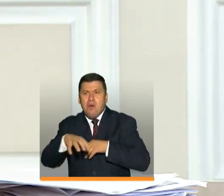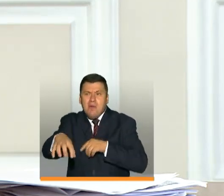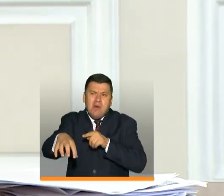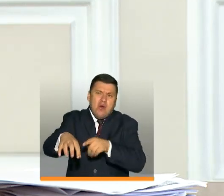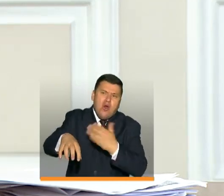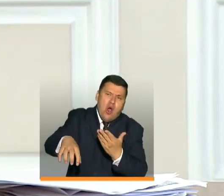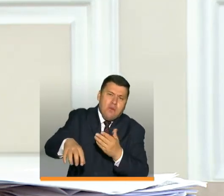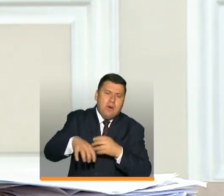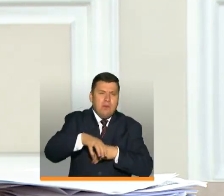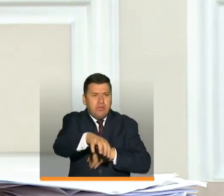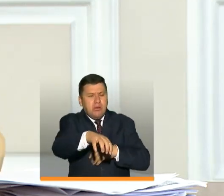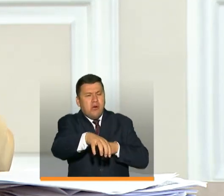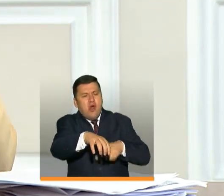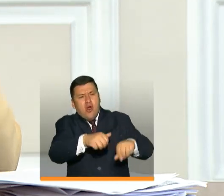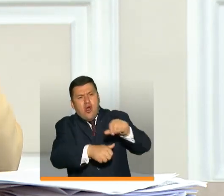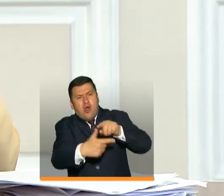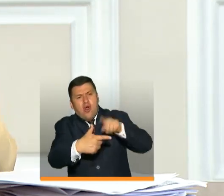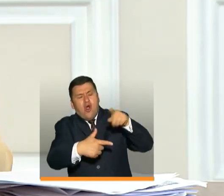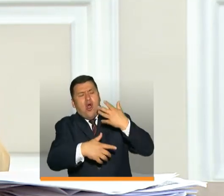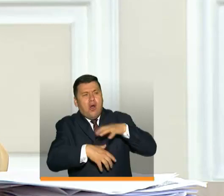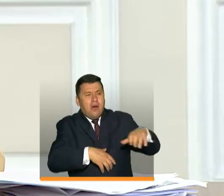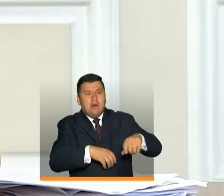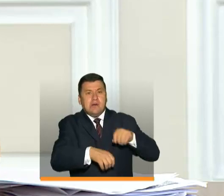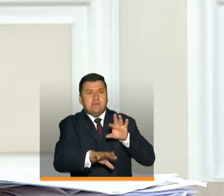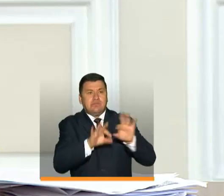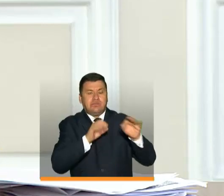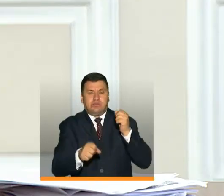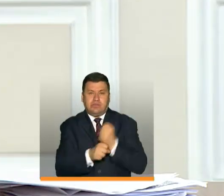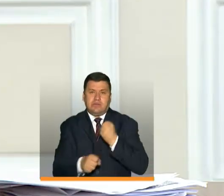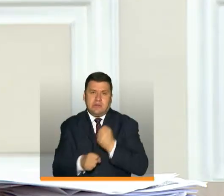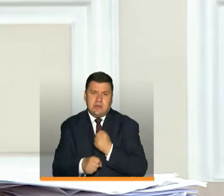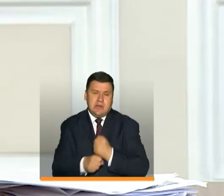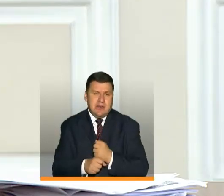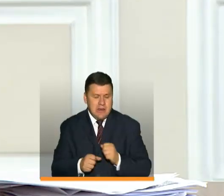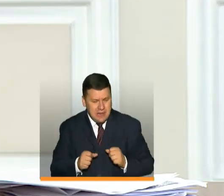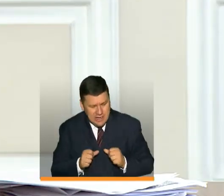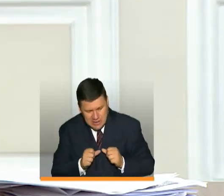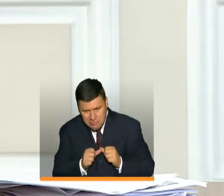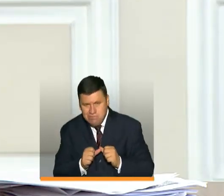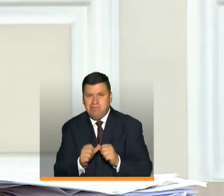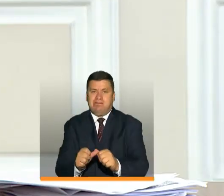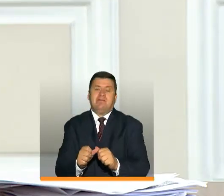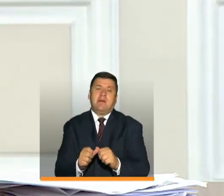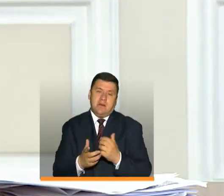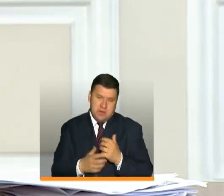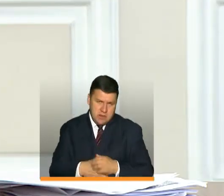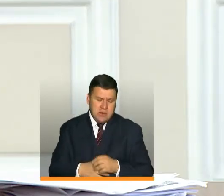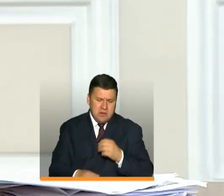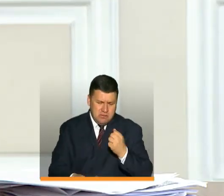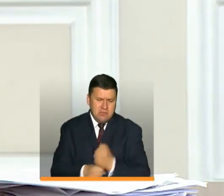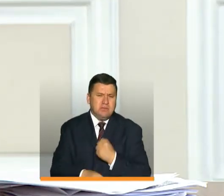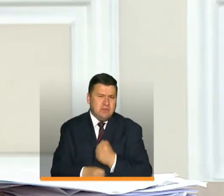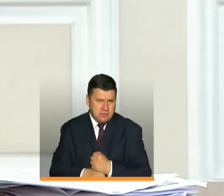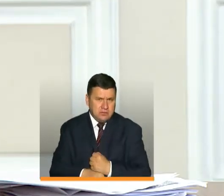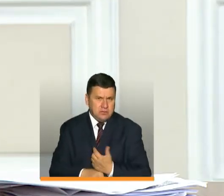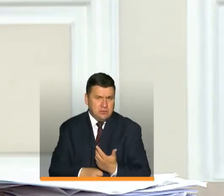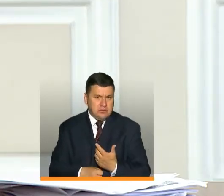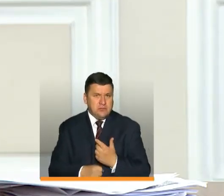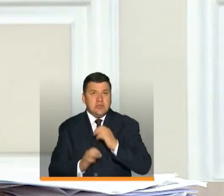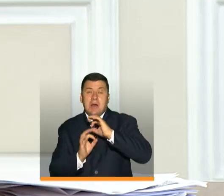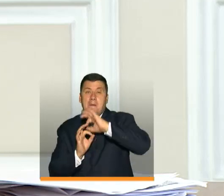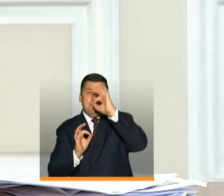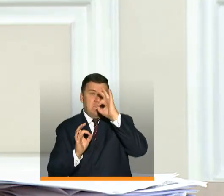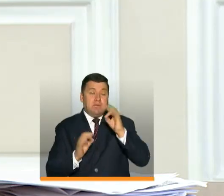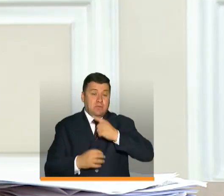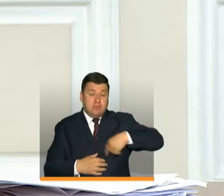sector de la producción para generar empleos, empleos sostenibles, y también hay un trabajo que va a nivel de las